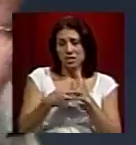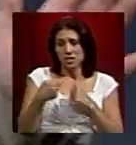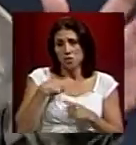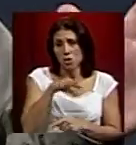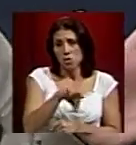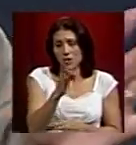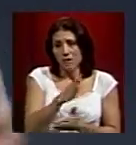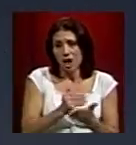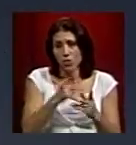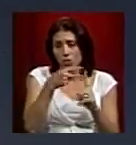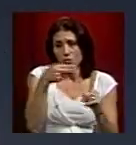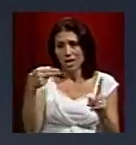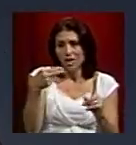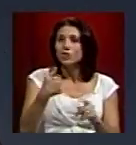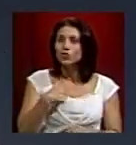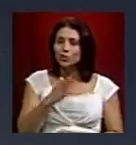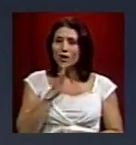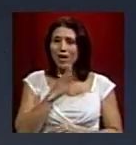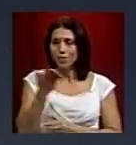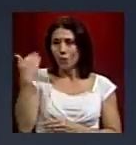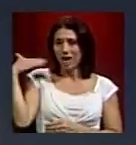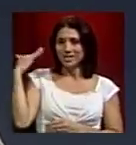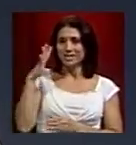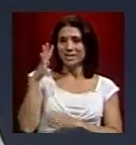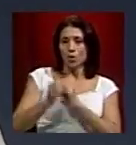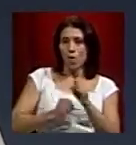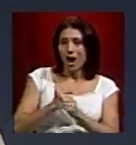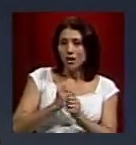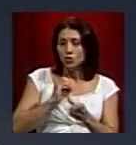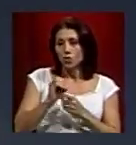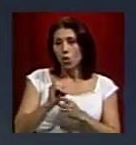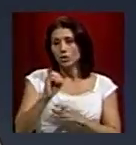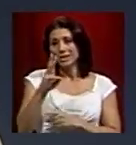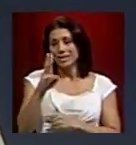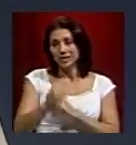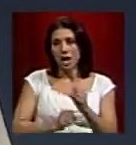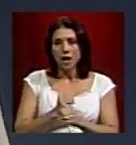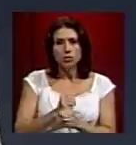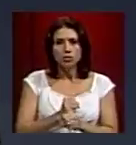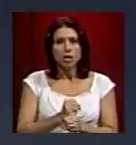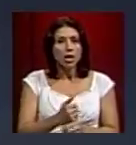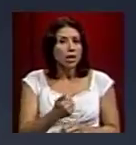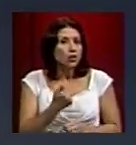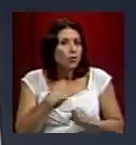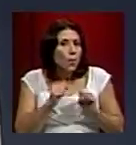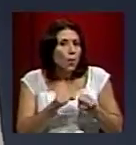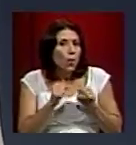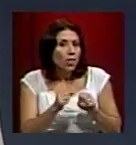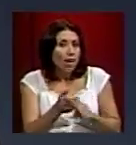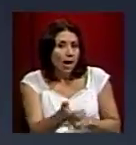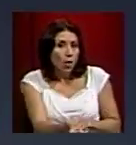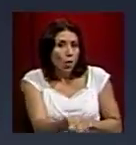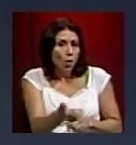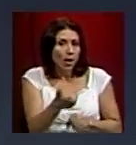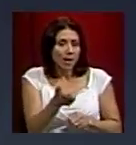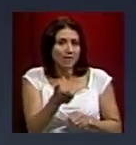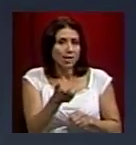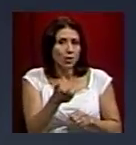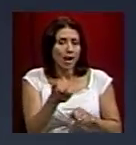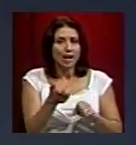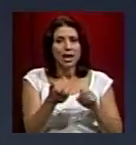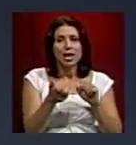hotel, estoy hablando hace 5 o 6 años, y resulta que yo podía coger el teléfono celular y los primeros 3 números, era como